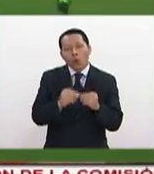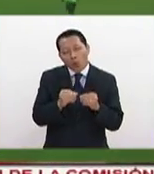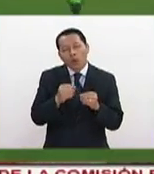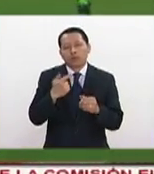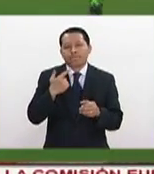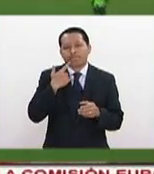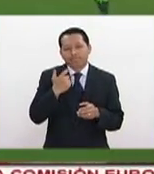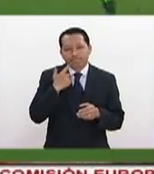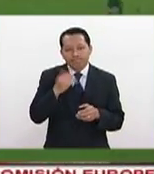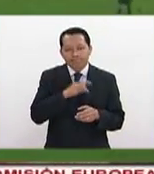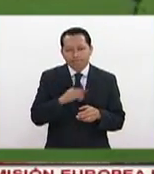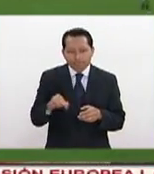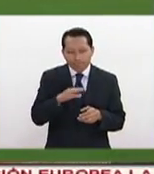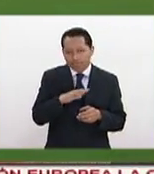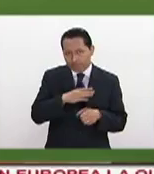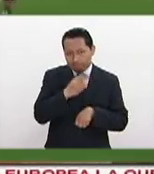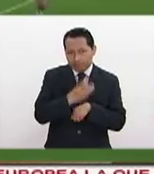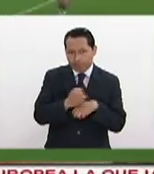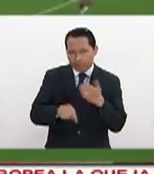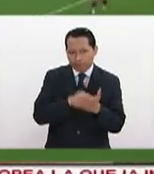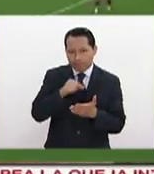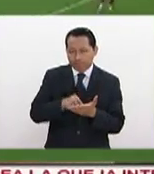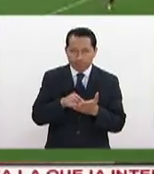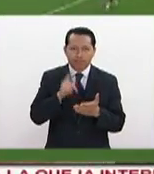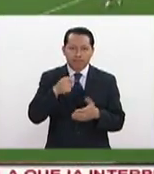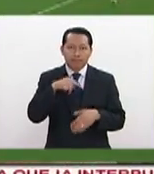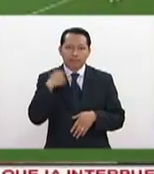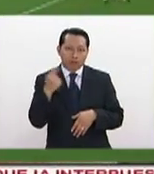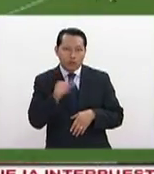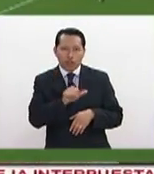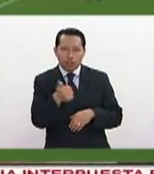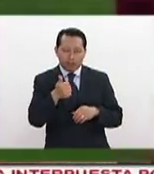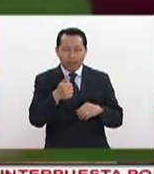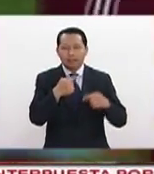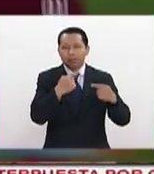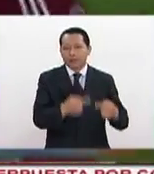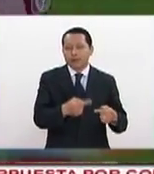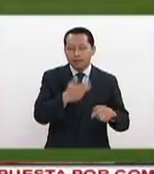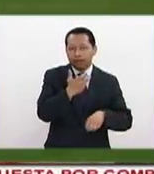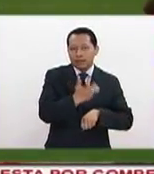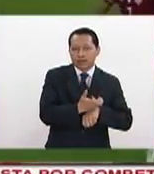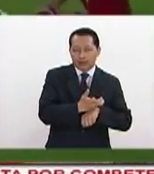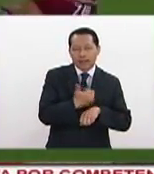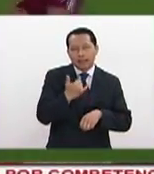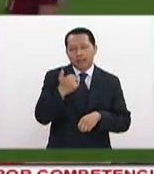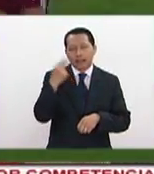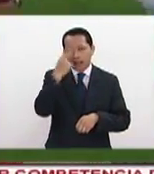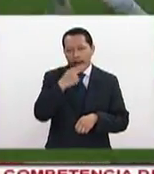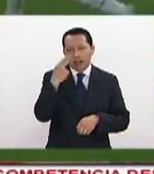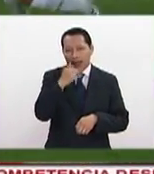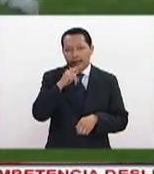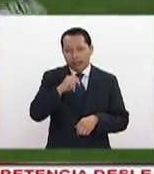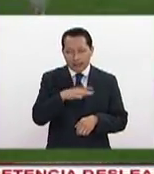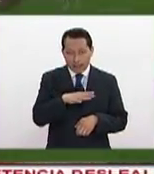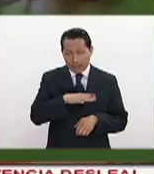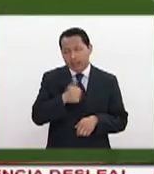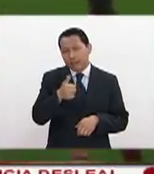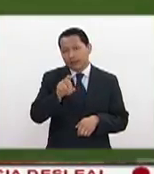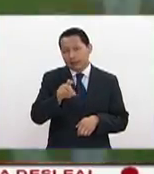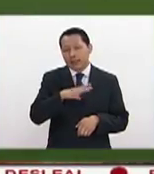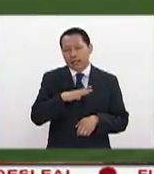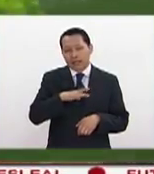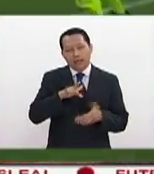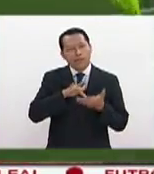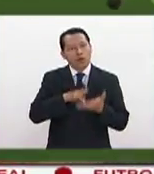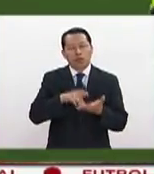por el duelo en el tercer lugar contra el perdedor de la otra semifinal entre Estados Unidos y Haití. Así que hoy 16:30 horas todos a apoyar